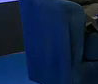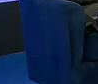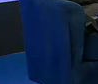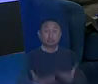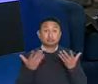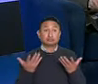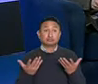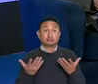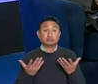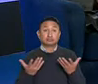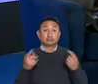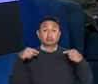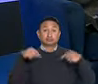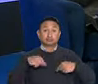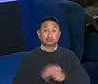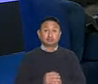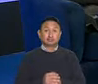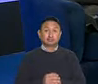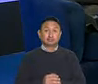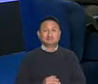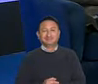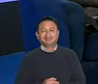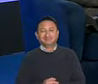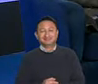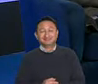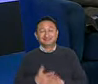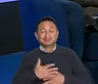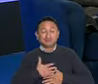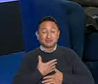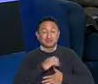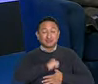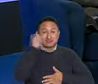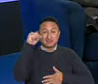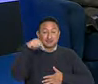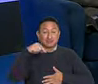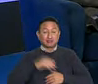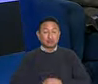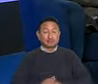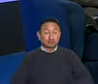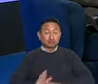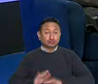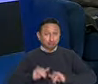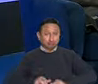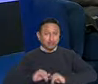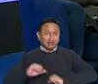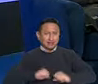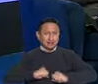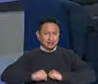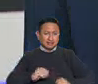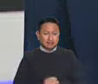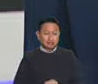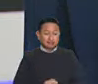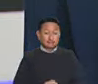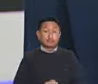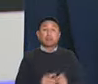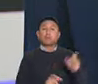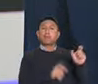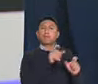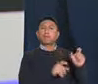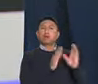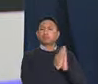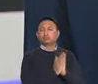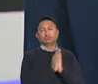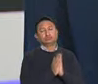con responsabilidad, como tiene que ser. Nos compromete a seguir trabajando y profundizando lo que nos ha pedido mucho